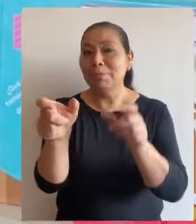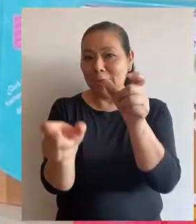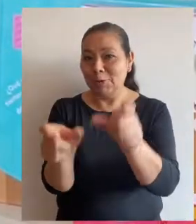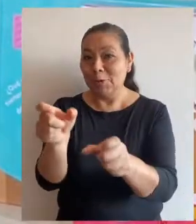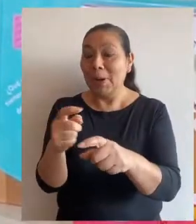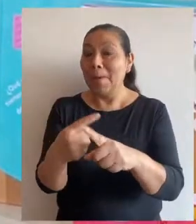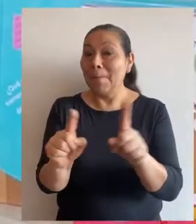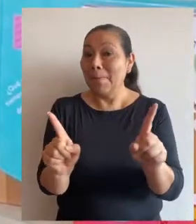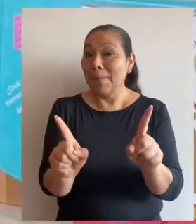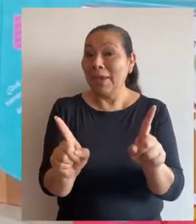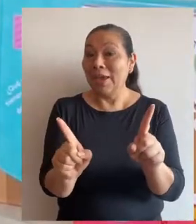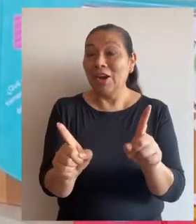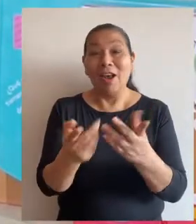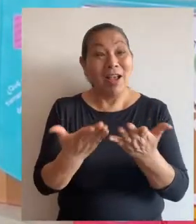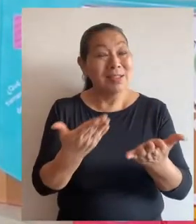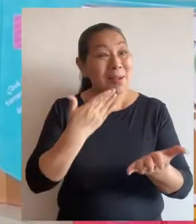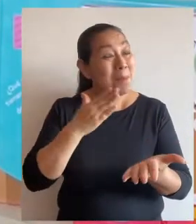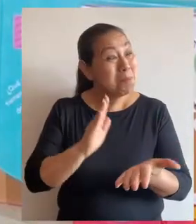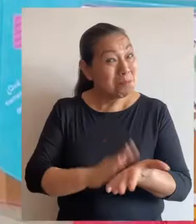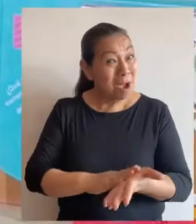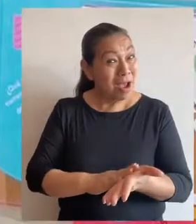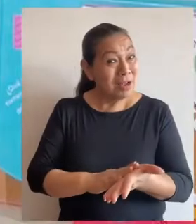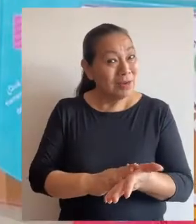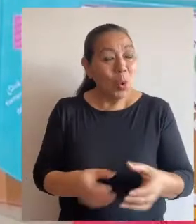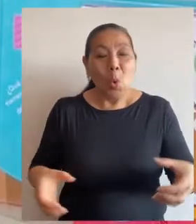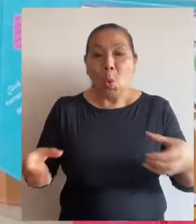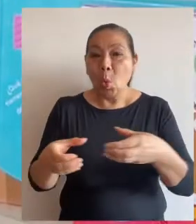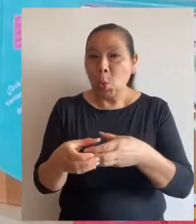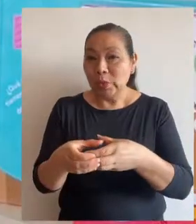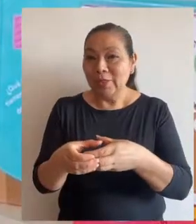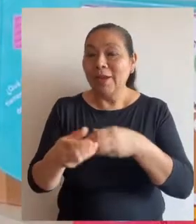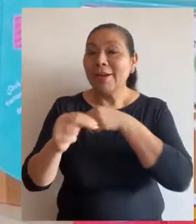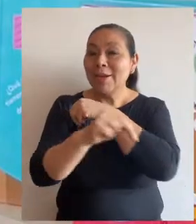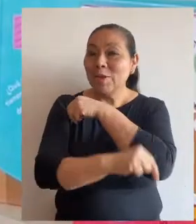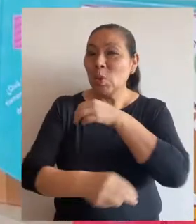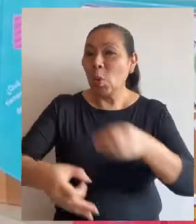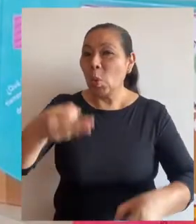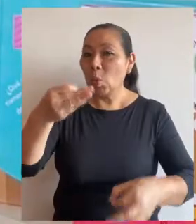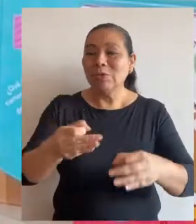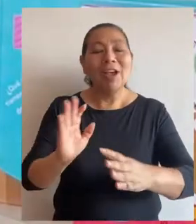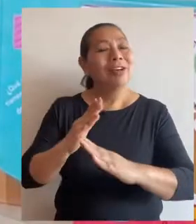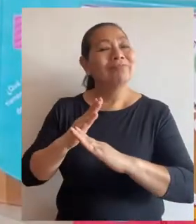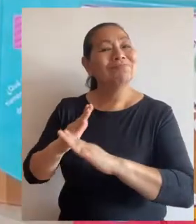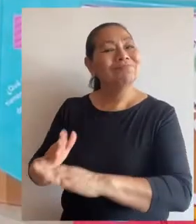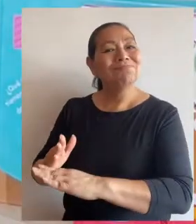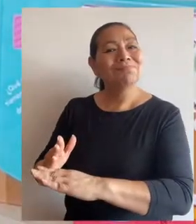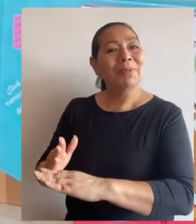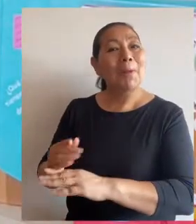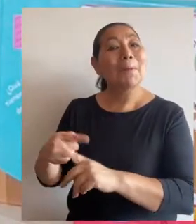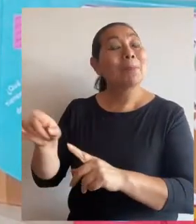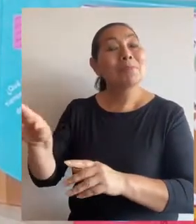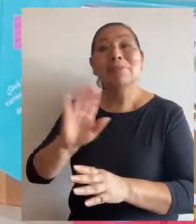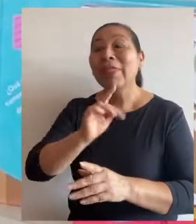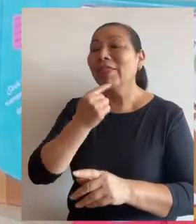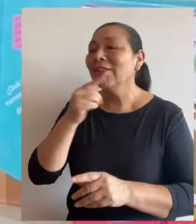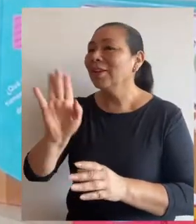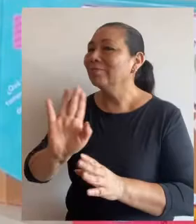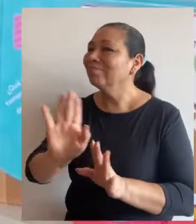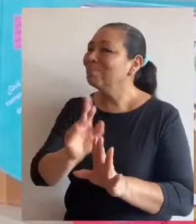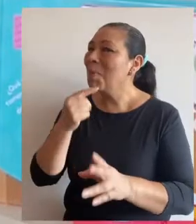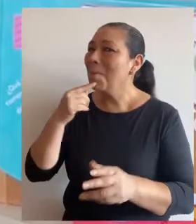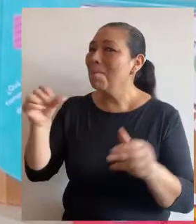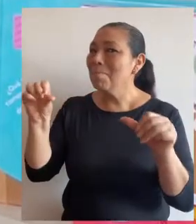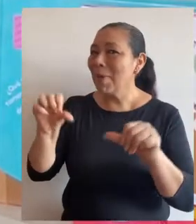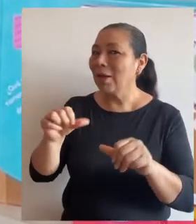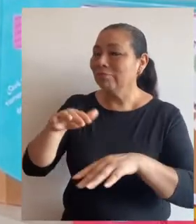mejores. Pero si hacen las cosas mal, la Junta Nacional de Justicia los destituye. Les dice chao,